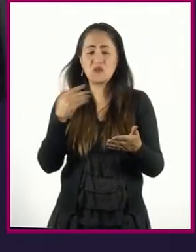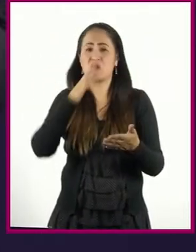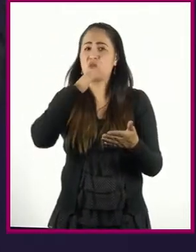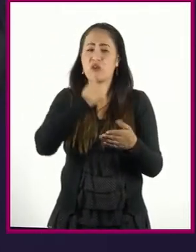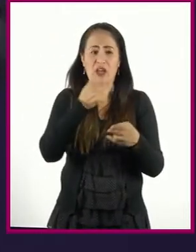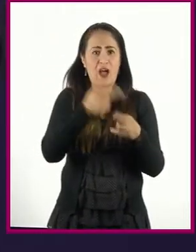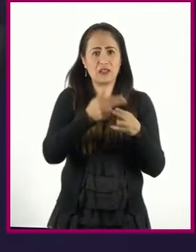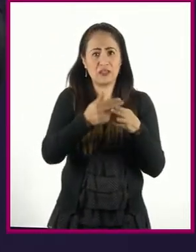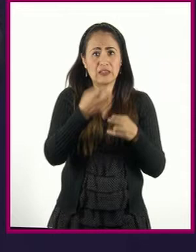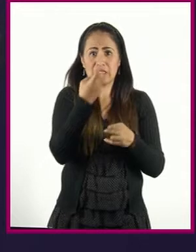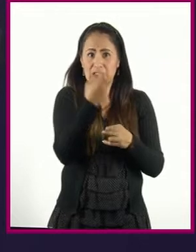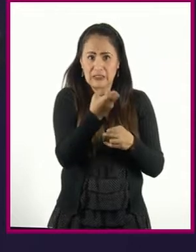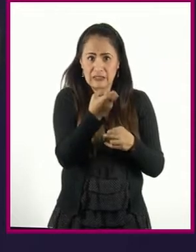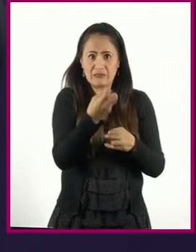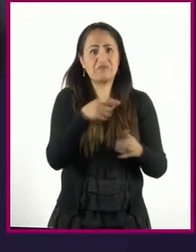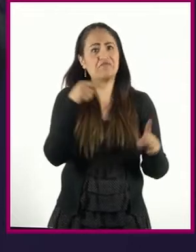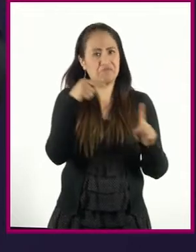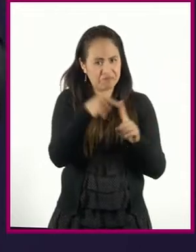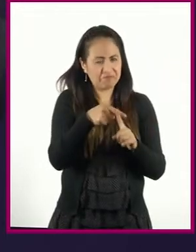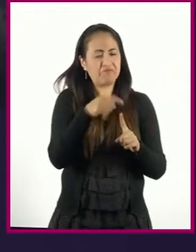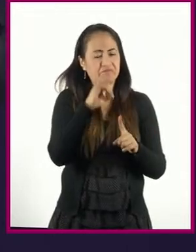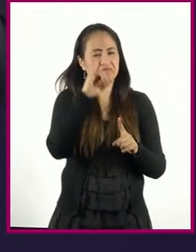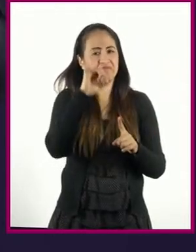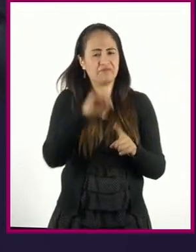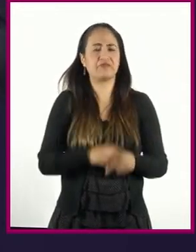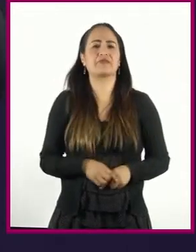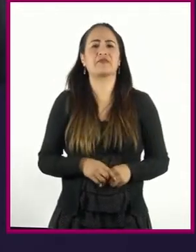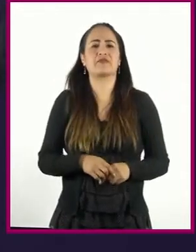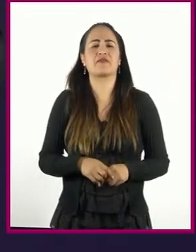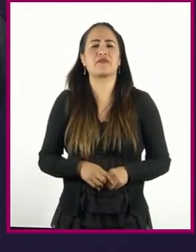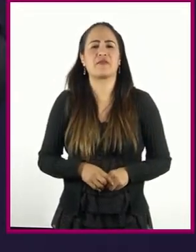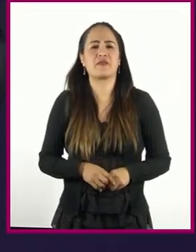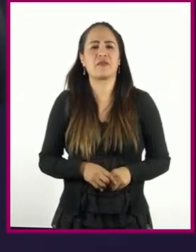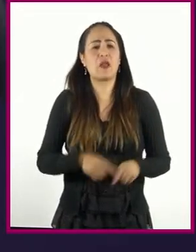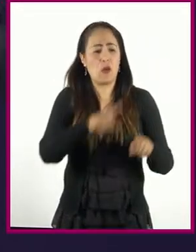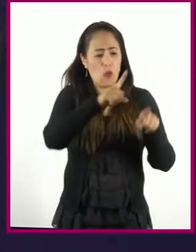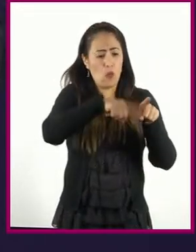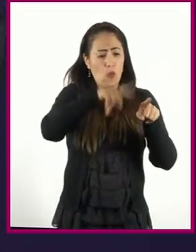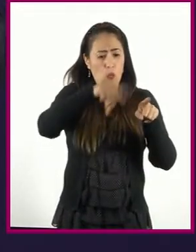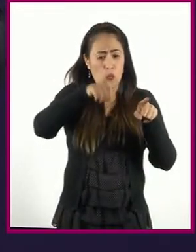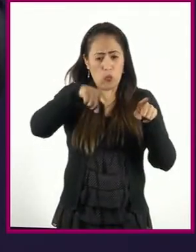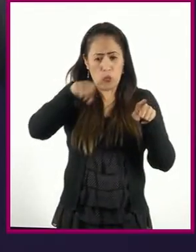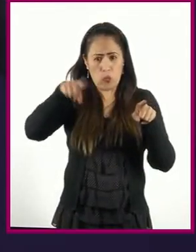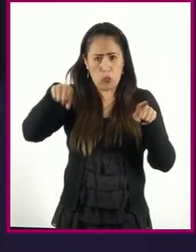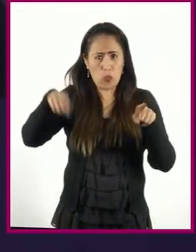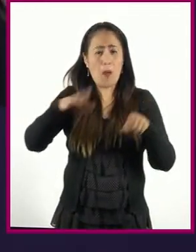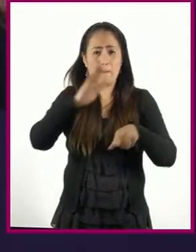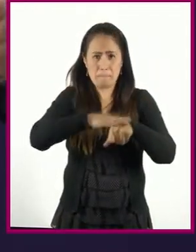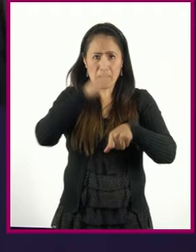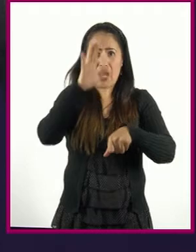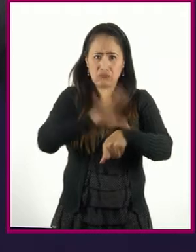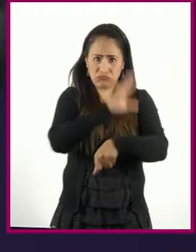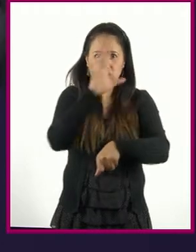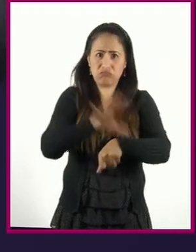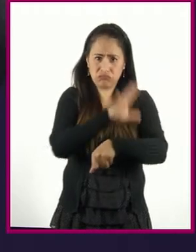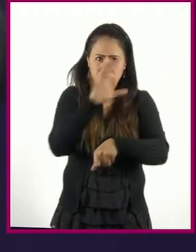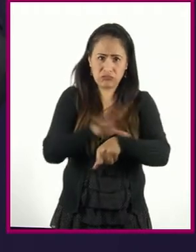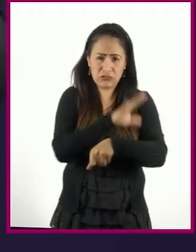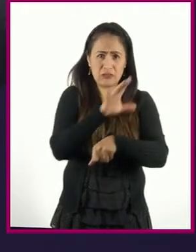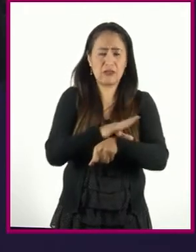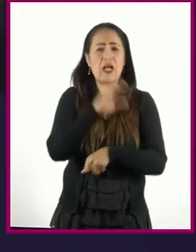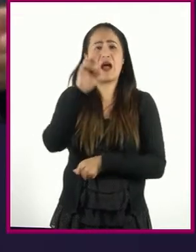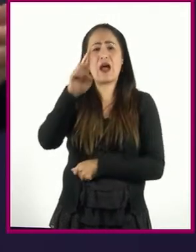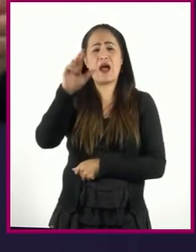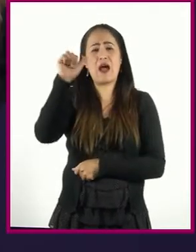entonces. Por lo tanto, la radiación resultante era bastante más energética y con ella los radares